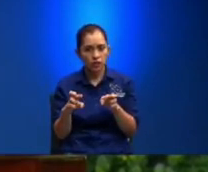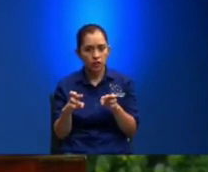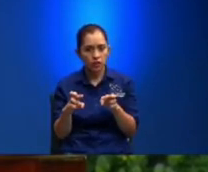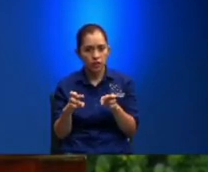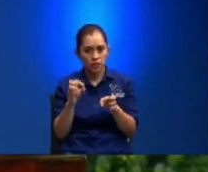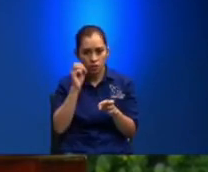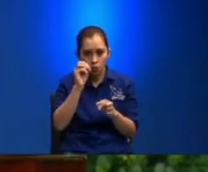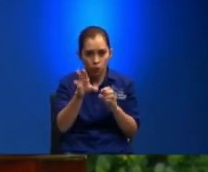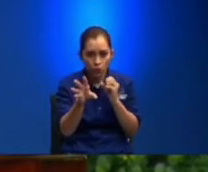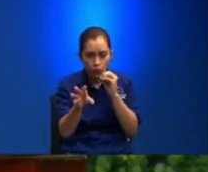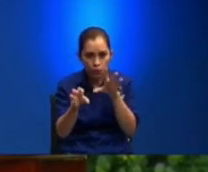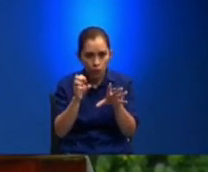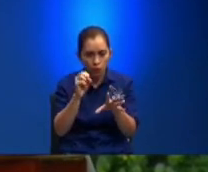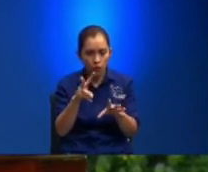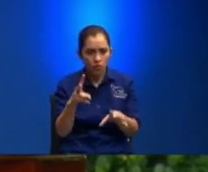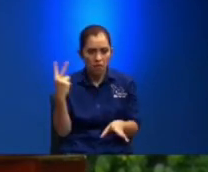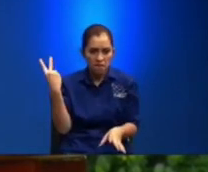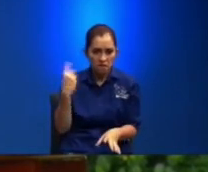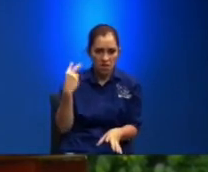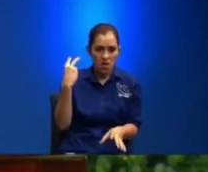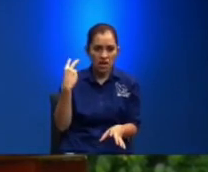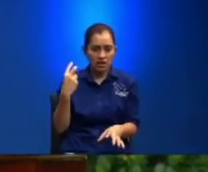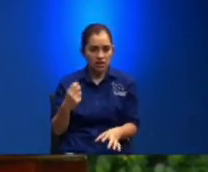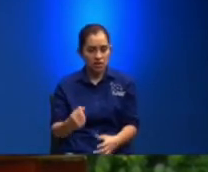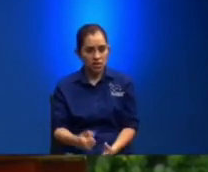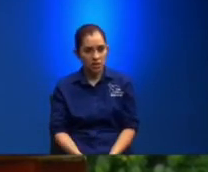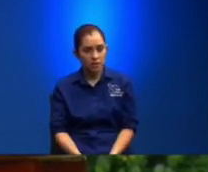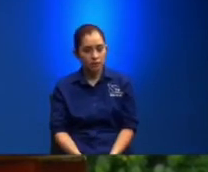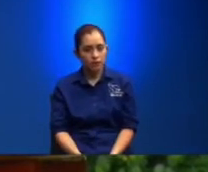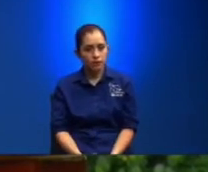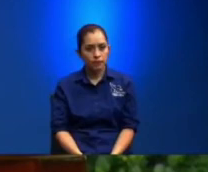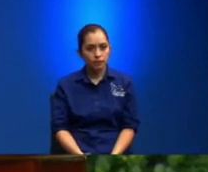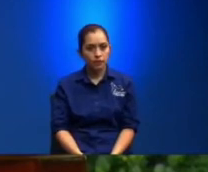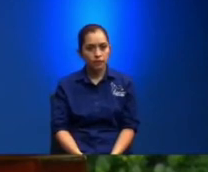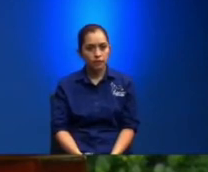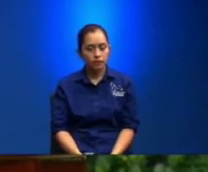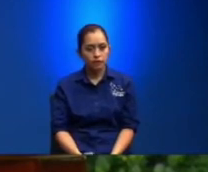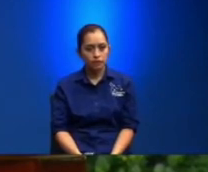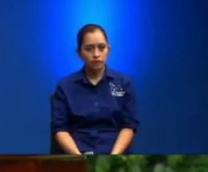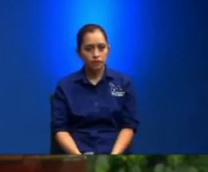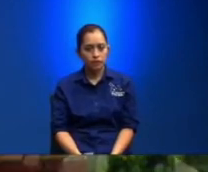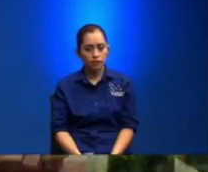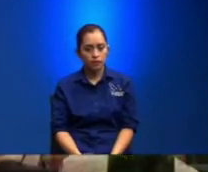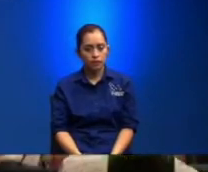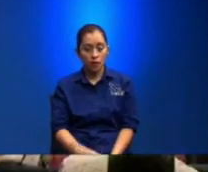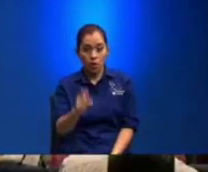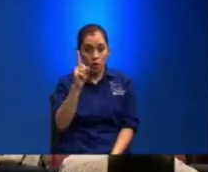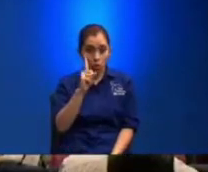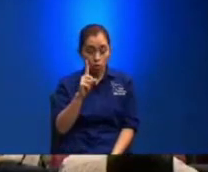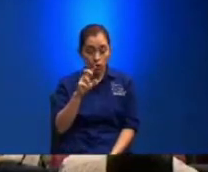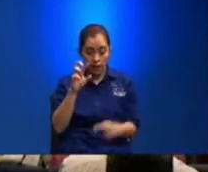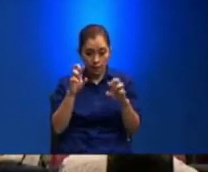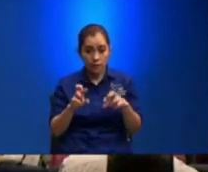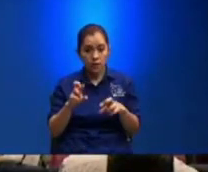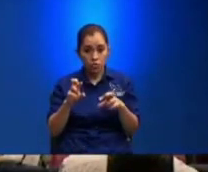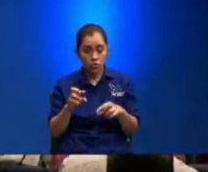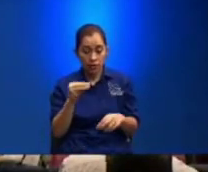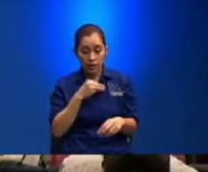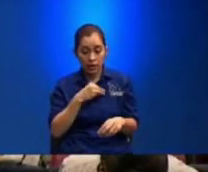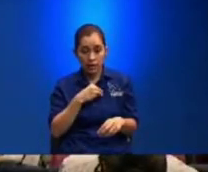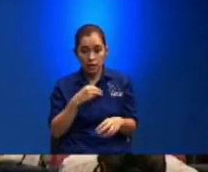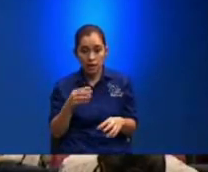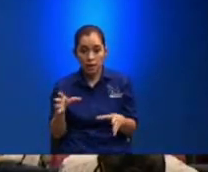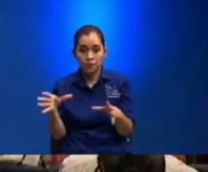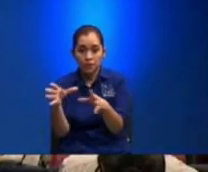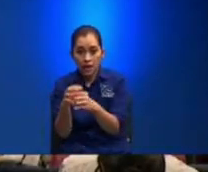un fan en cierta oportunidad que le trató de agarrar un zapato y él dijo que lo golpearan los que están